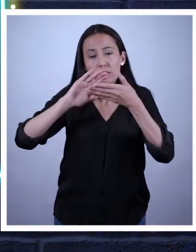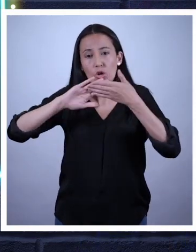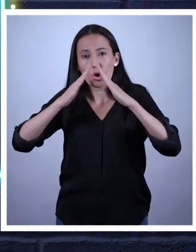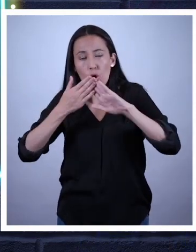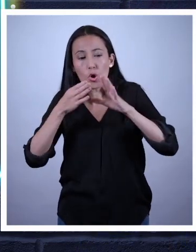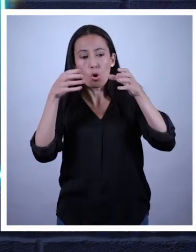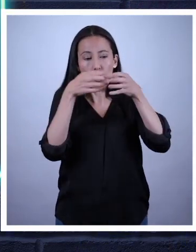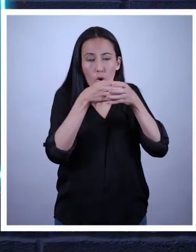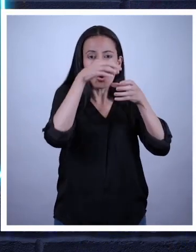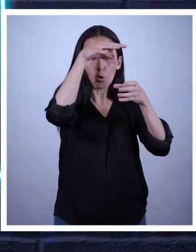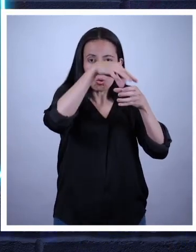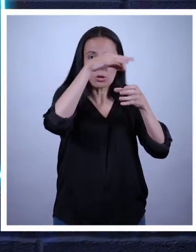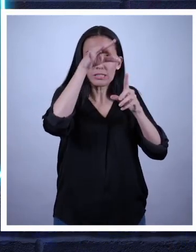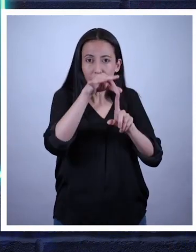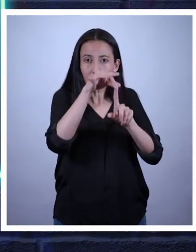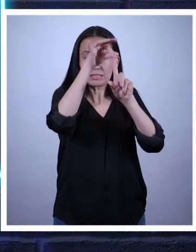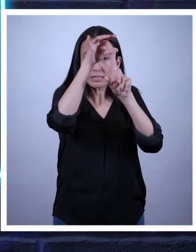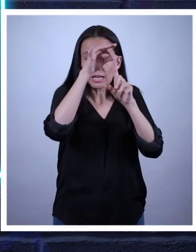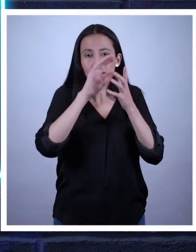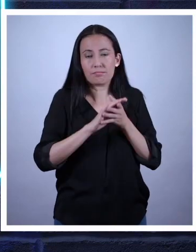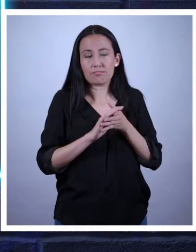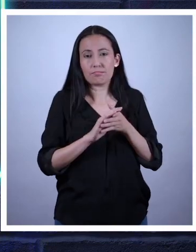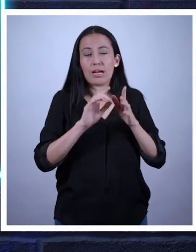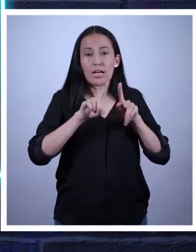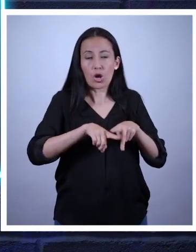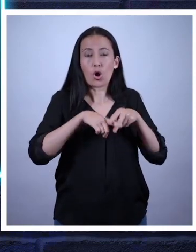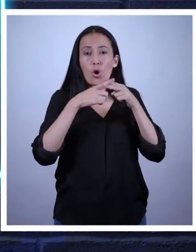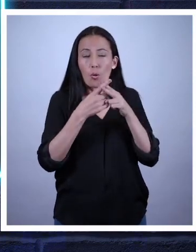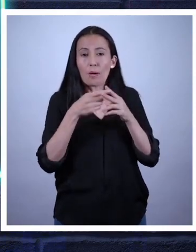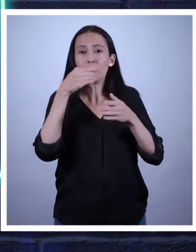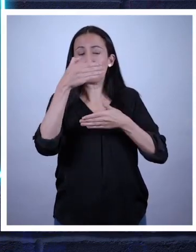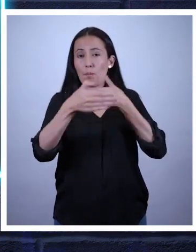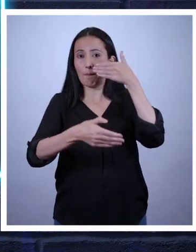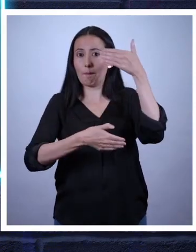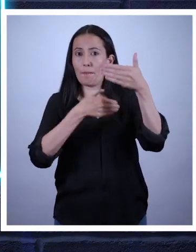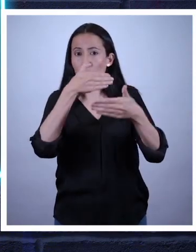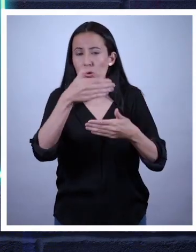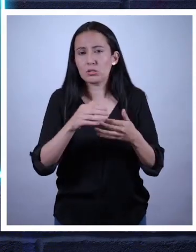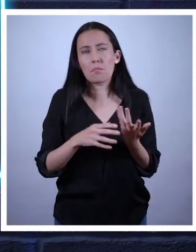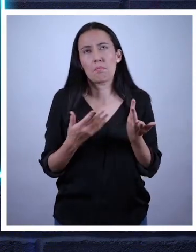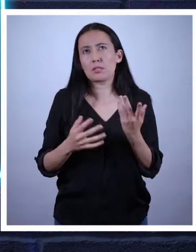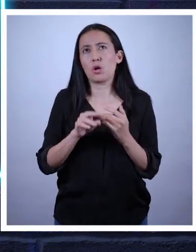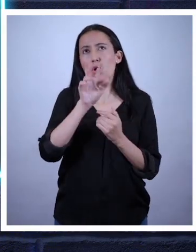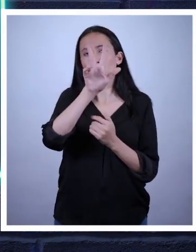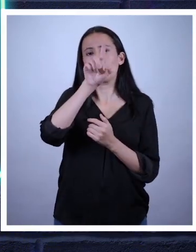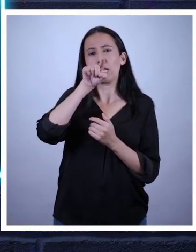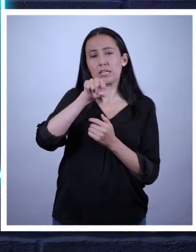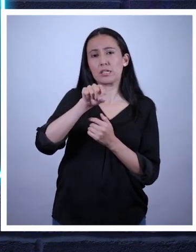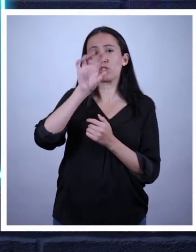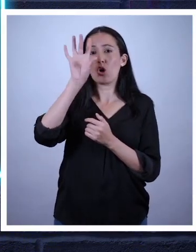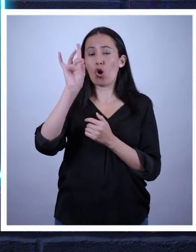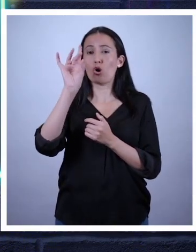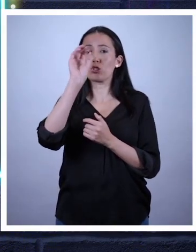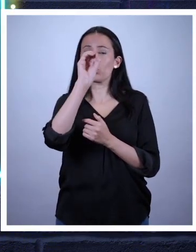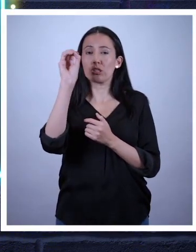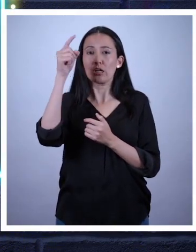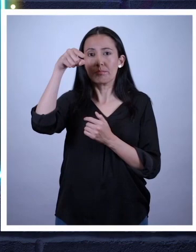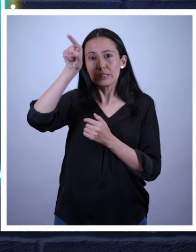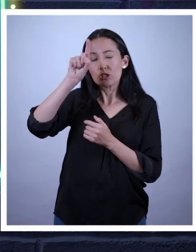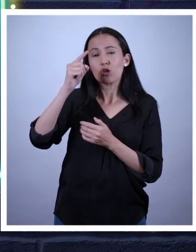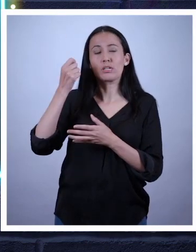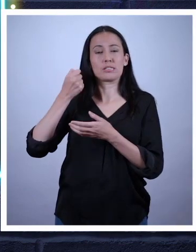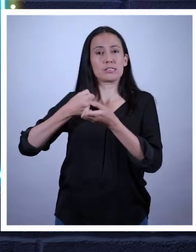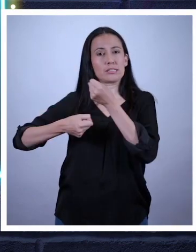una determinada especie da lugar a otra u otras. El proceso de especiación, a lo largo de 3.800